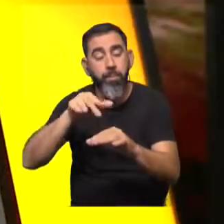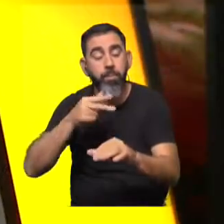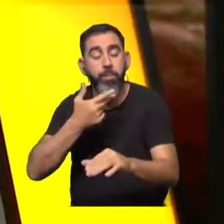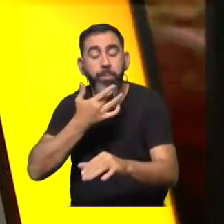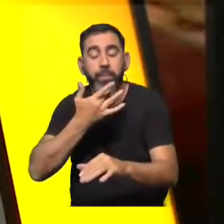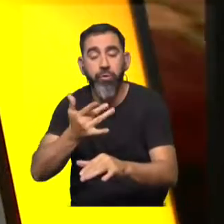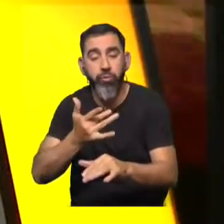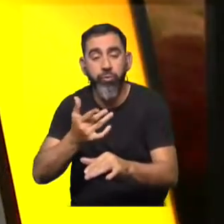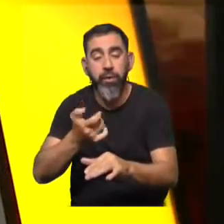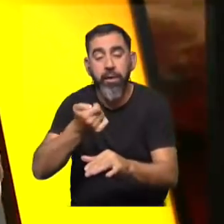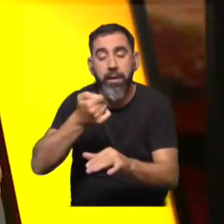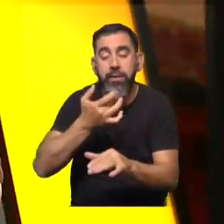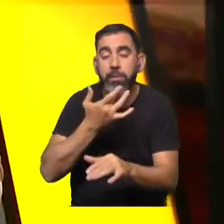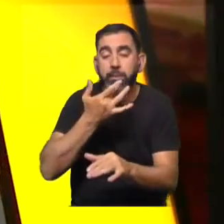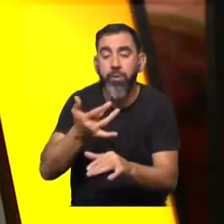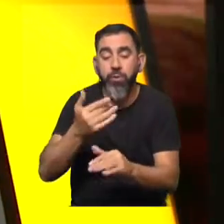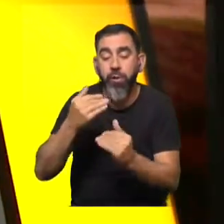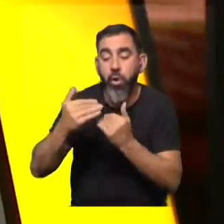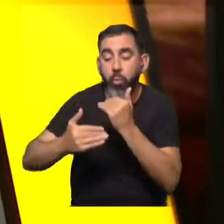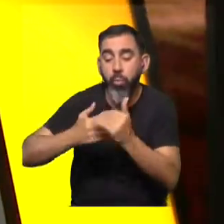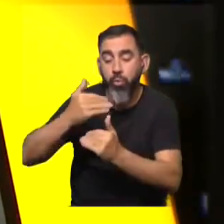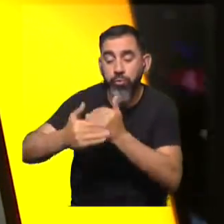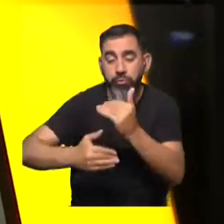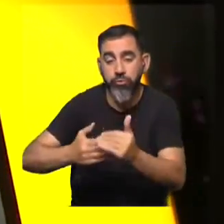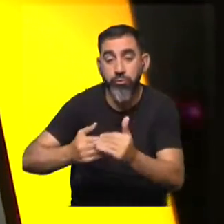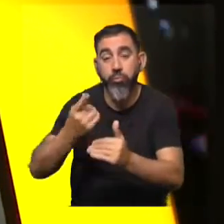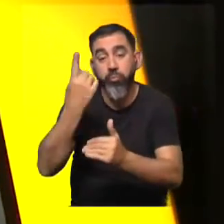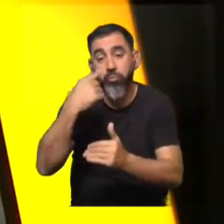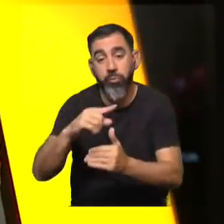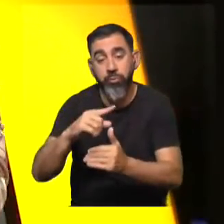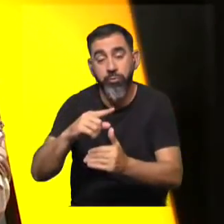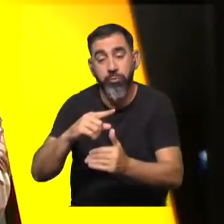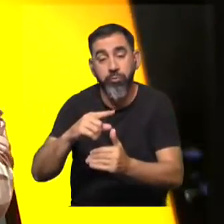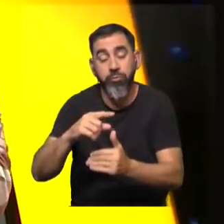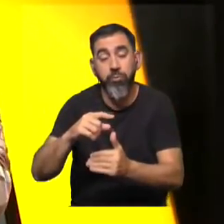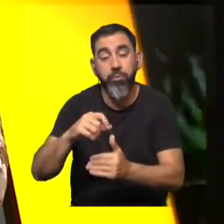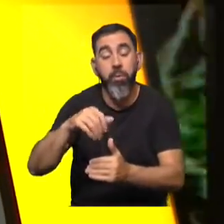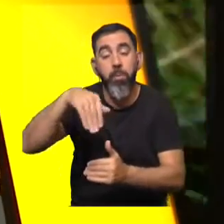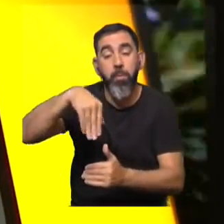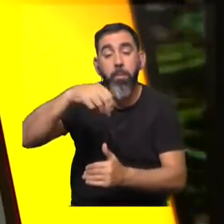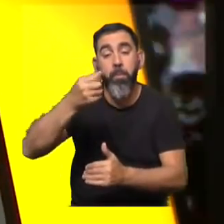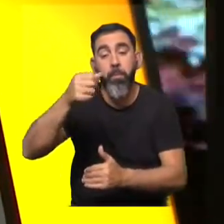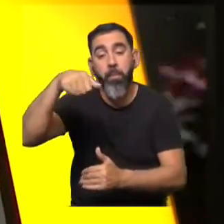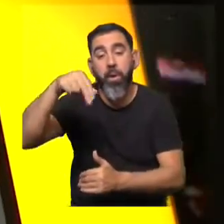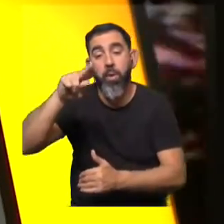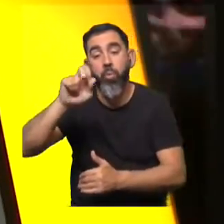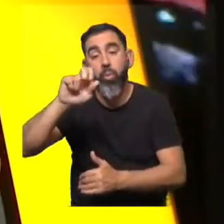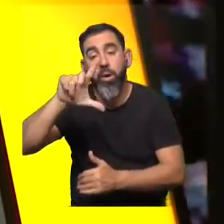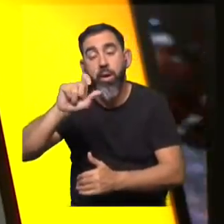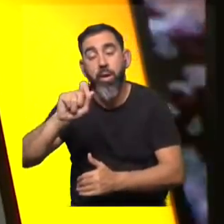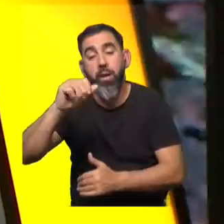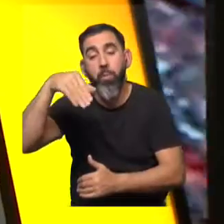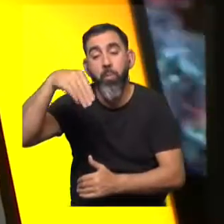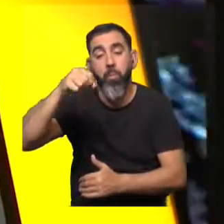los procesos geológicos que las generan. Para eso llevamos a Manuela Morales, que es experta